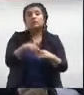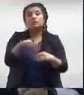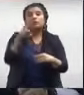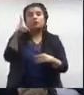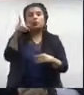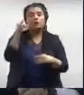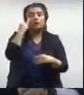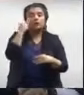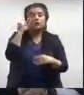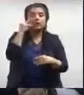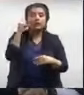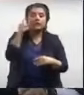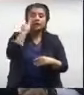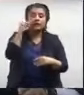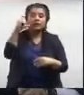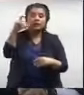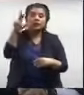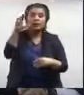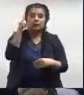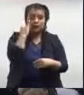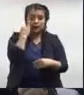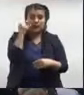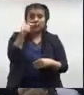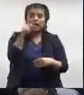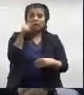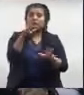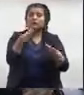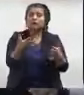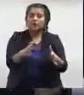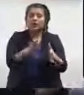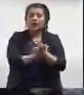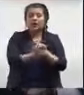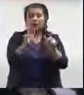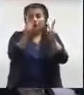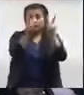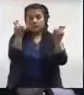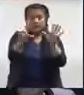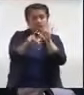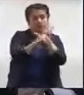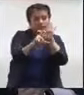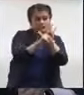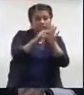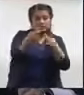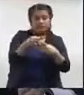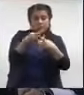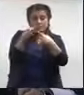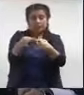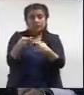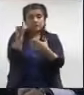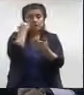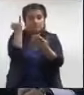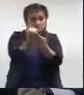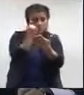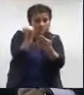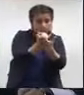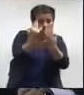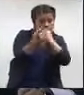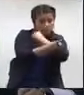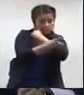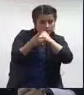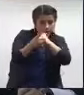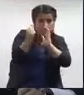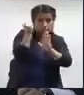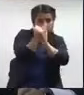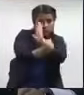DIGICRI. Es un órgano de Estado de carácter civil especializado en investigación criminal, auxiliar